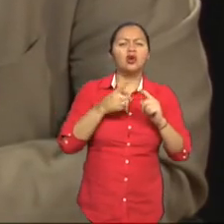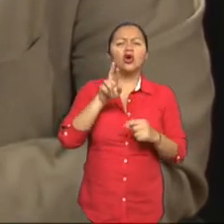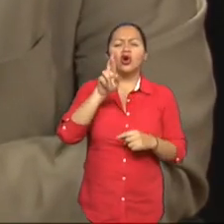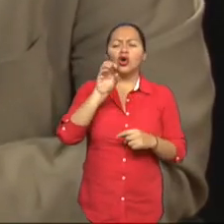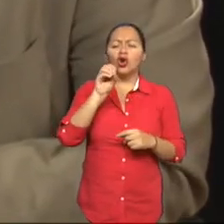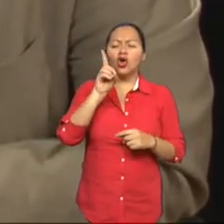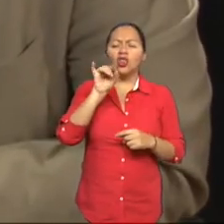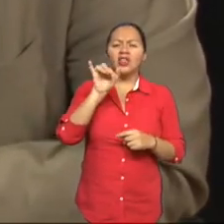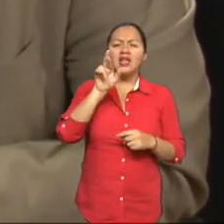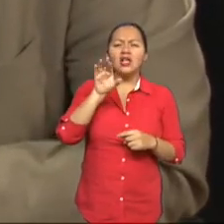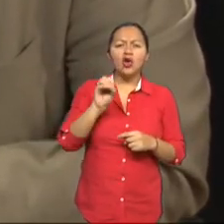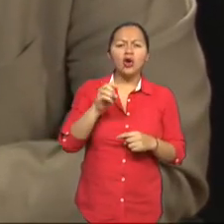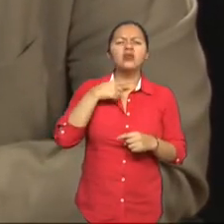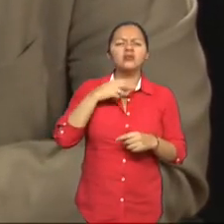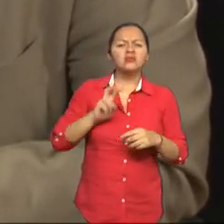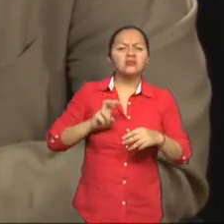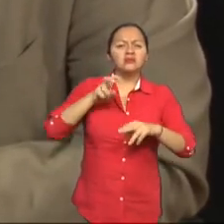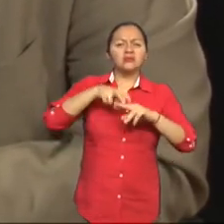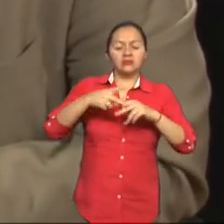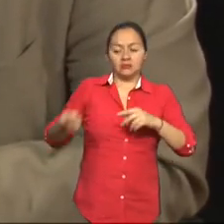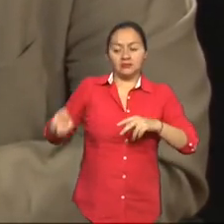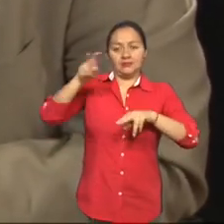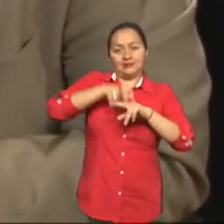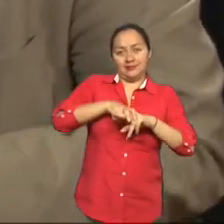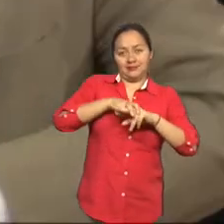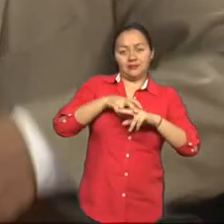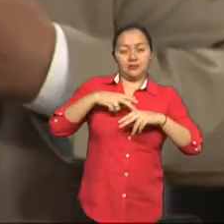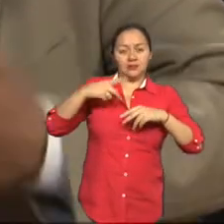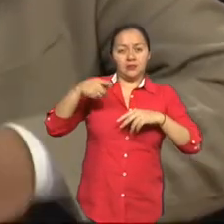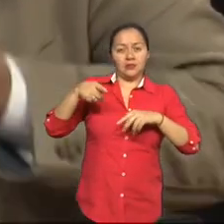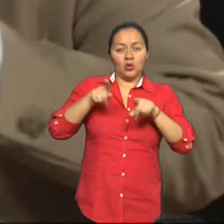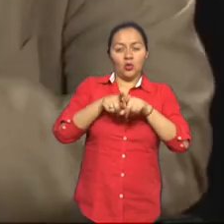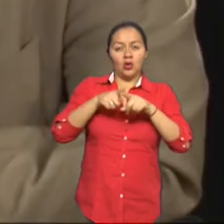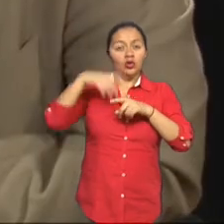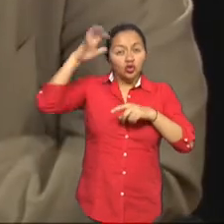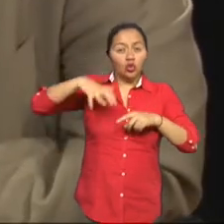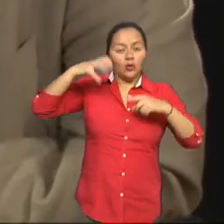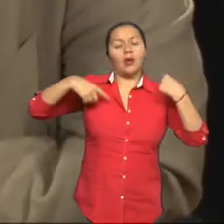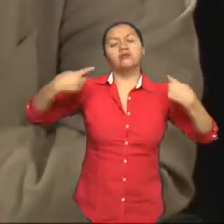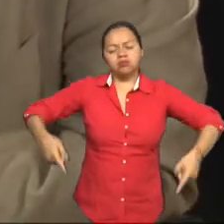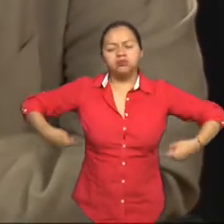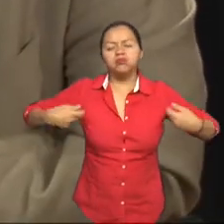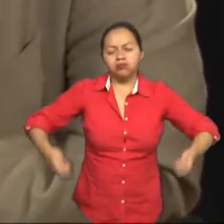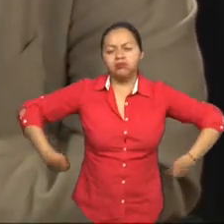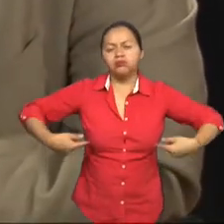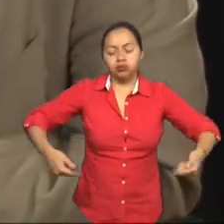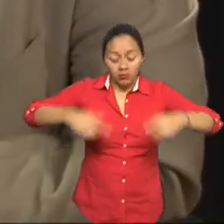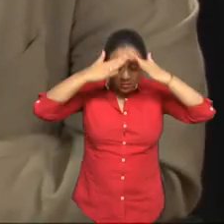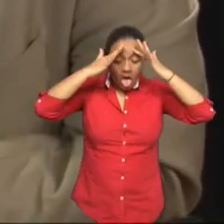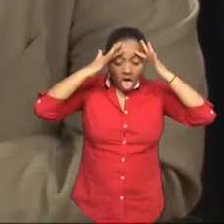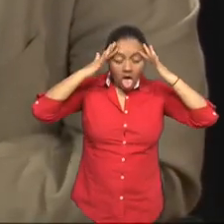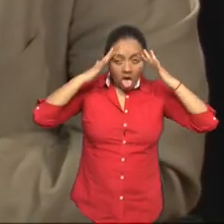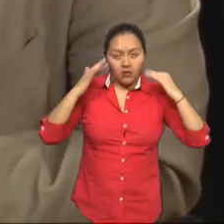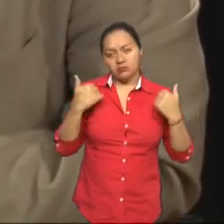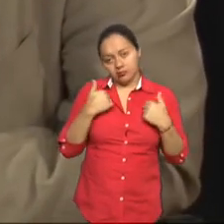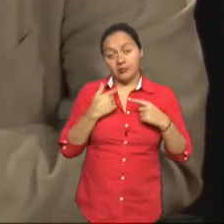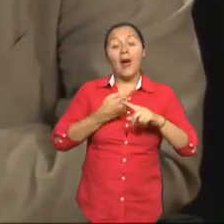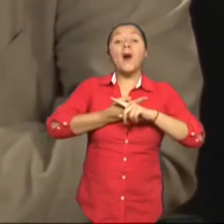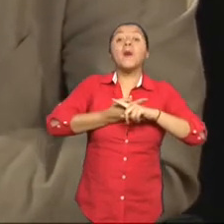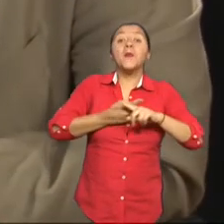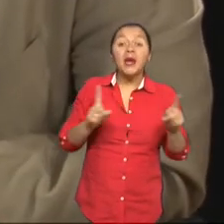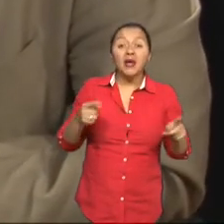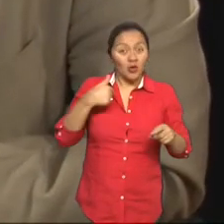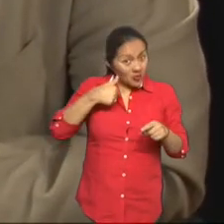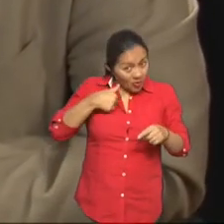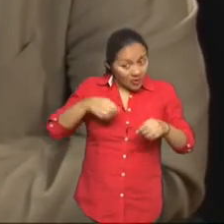rodillo? El rodillo es donde uno sube la silla de ruedas cuando está lloviendo y ahí estás sudando. Pero cuando ya dejo de